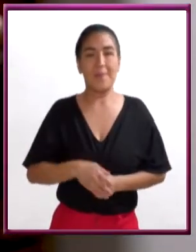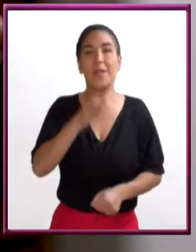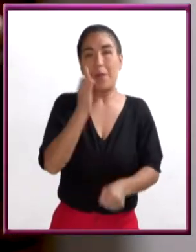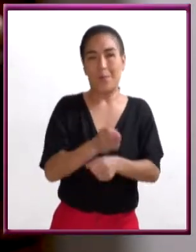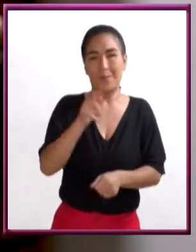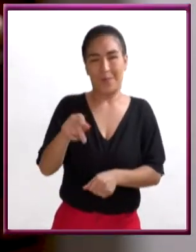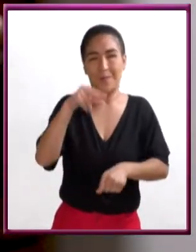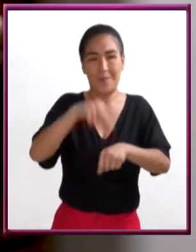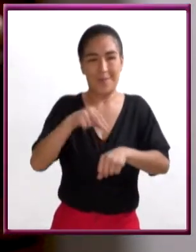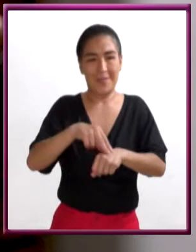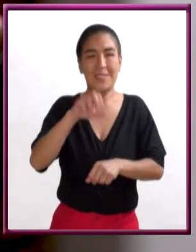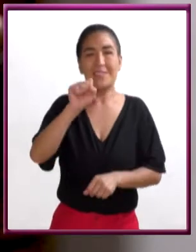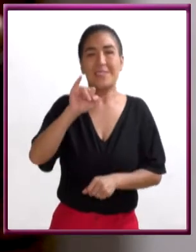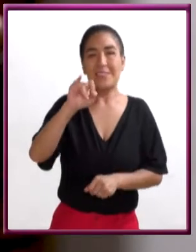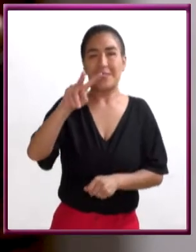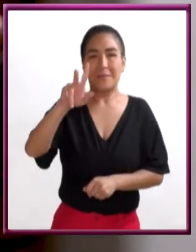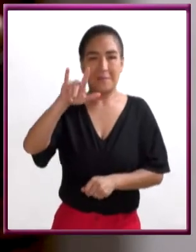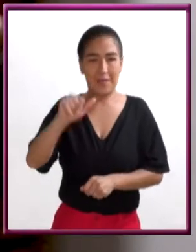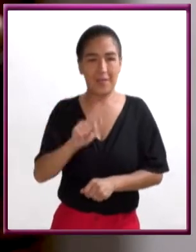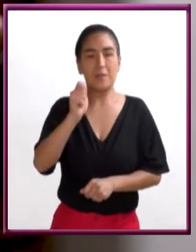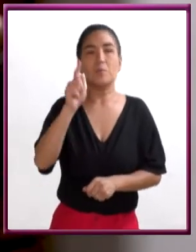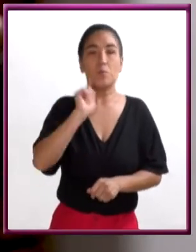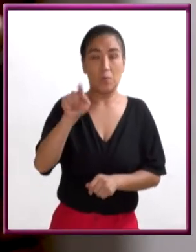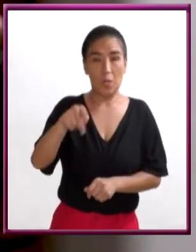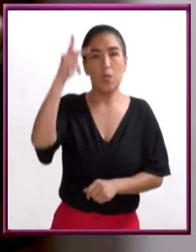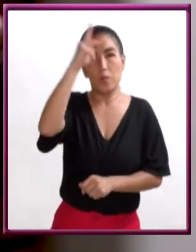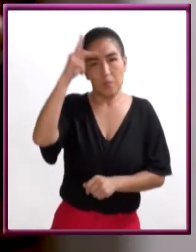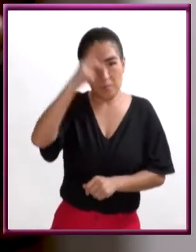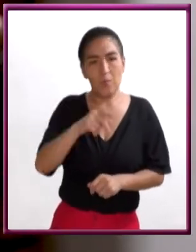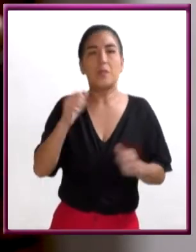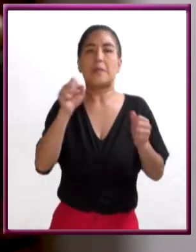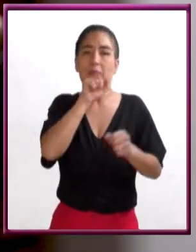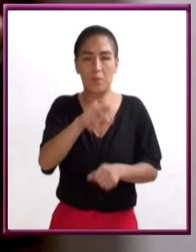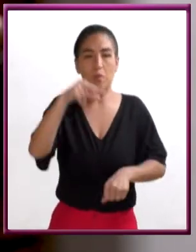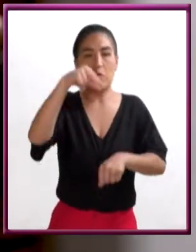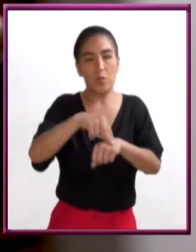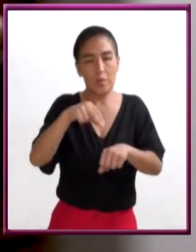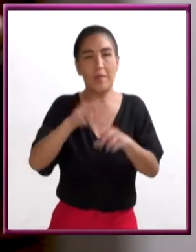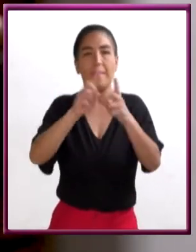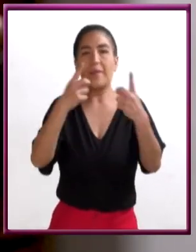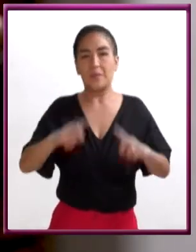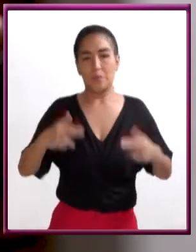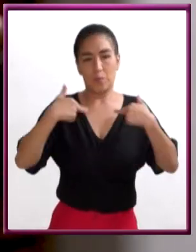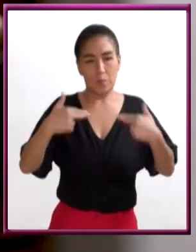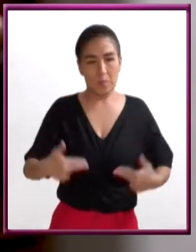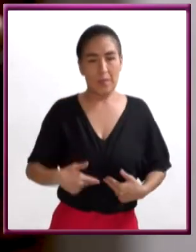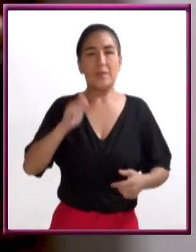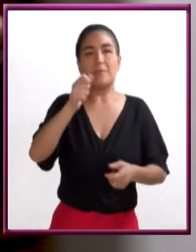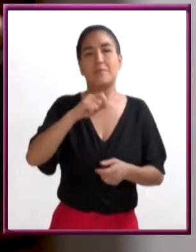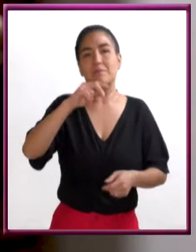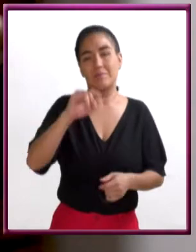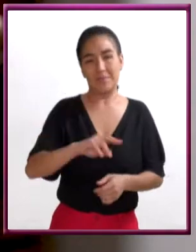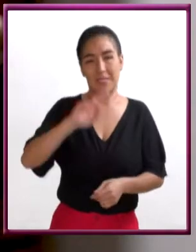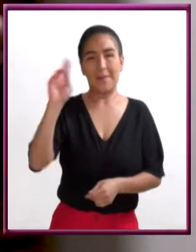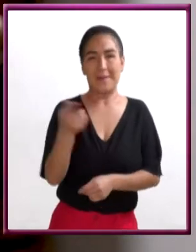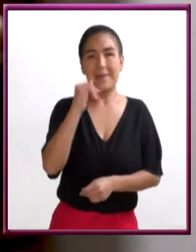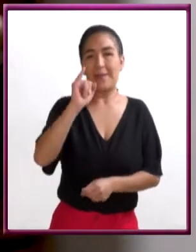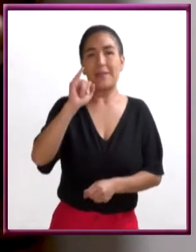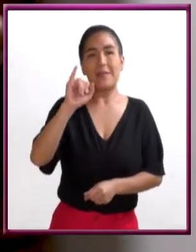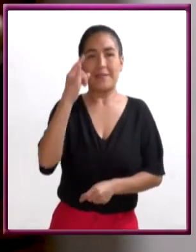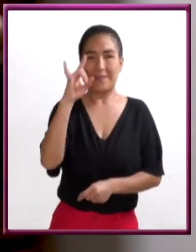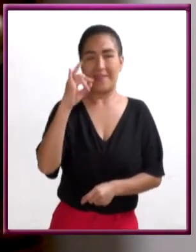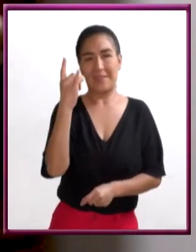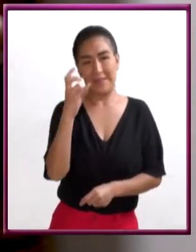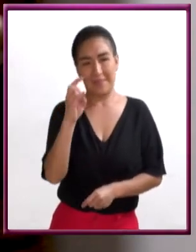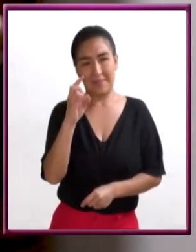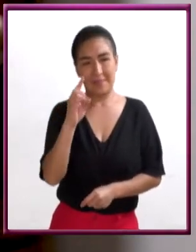nosotros a la doctora Silvia Sánchez Ochoa. Ella es psicóloga y doctora en desarrollo humano por la Universidad Iberoamericana.